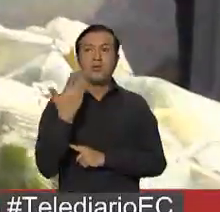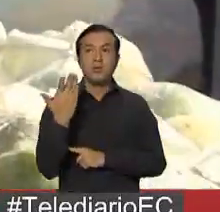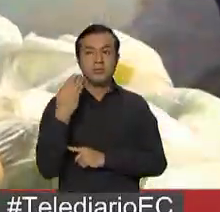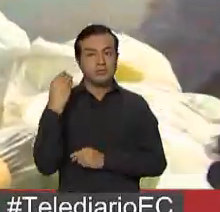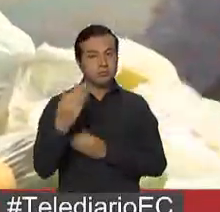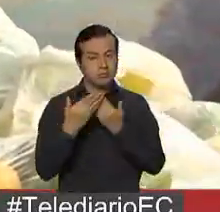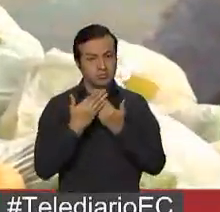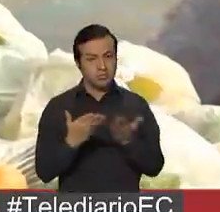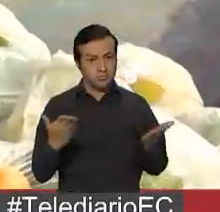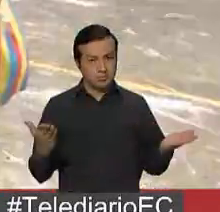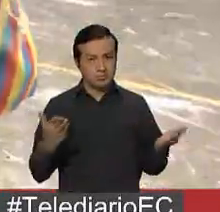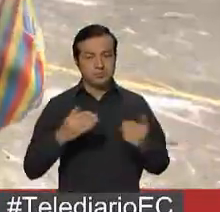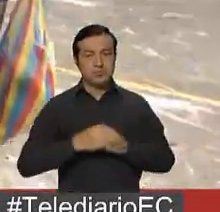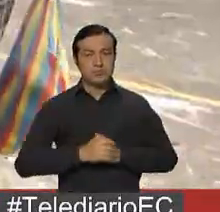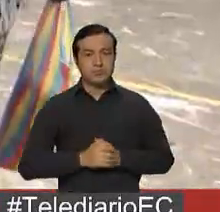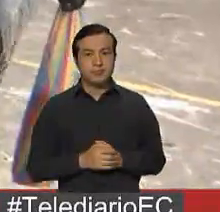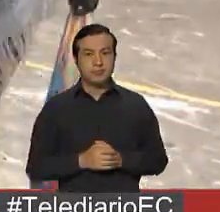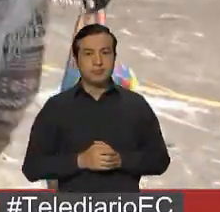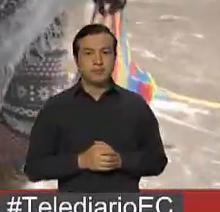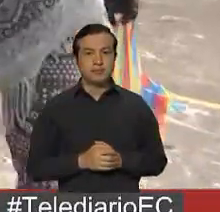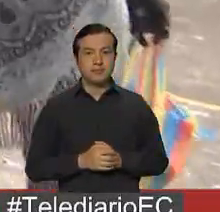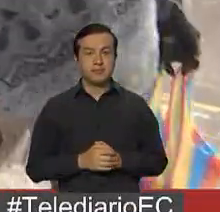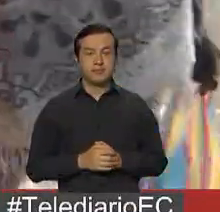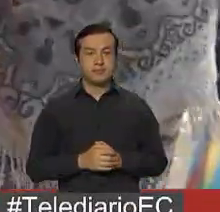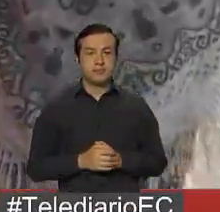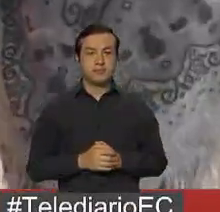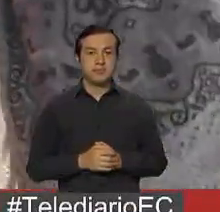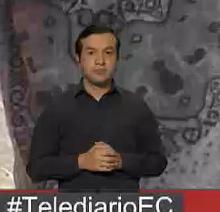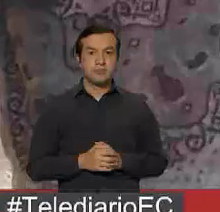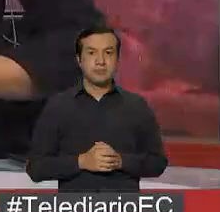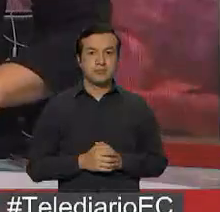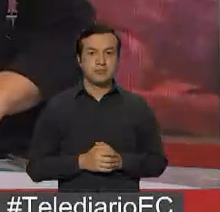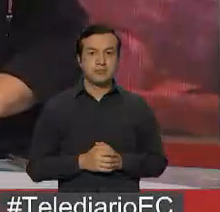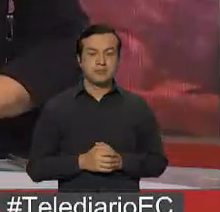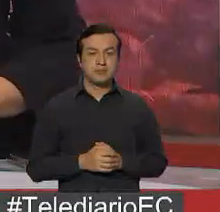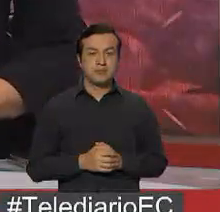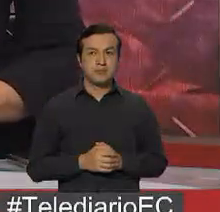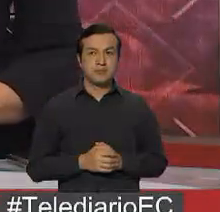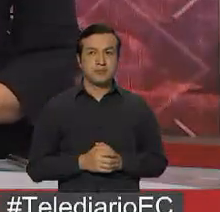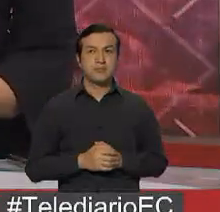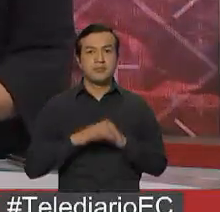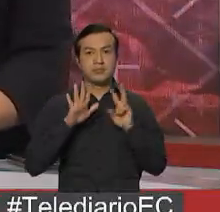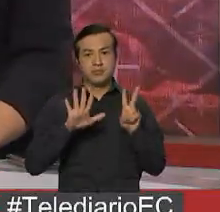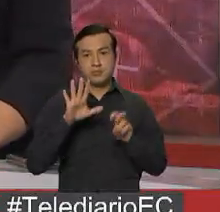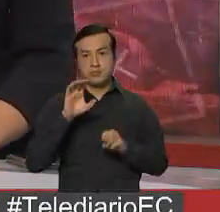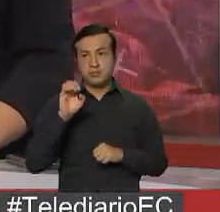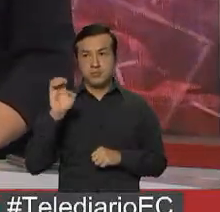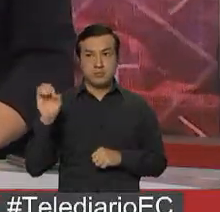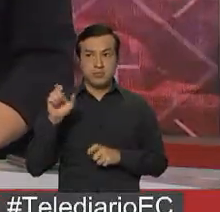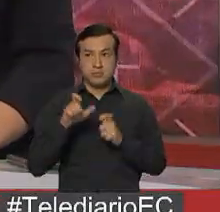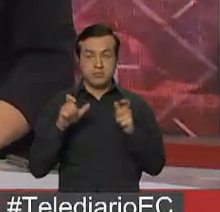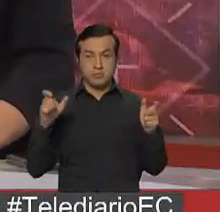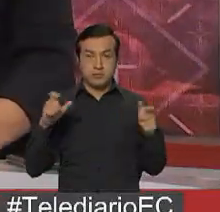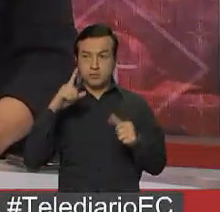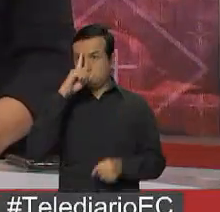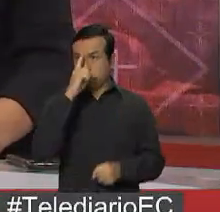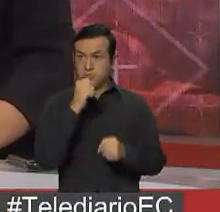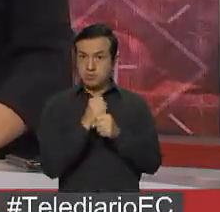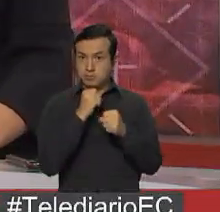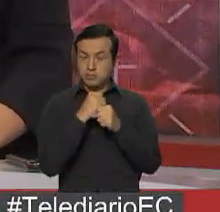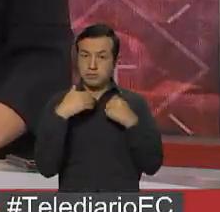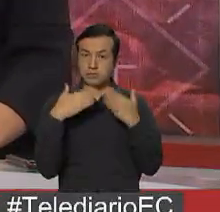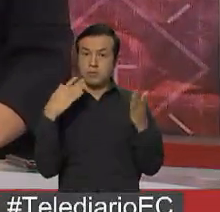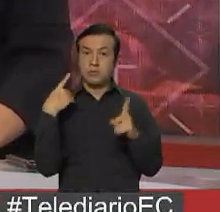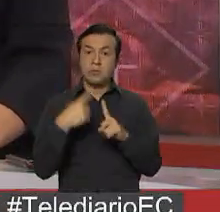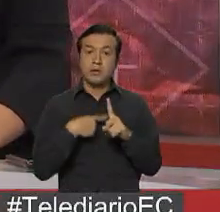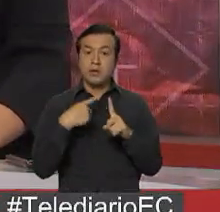productos carla arcentales medios públicos y más de 700 efectivos trabajan en la reapertura parcial del